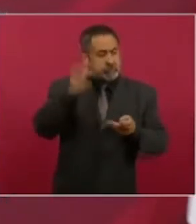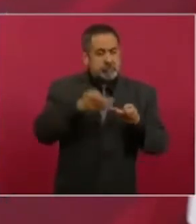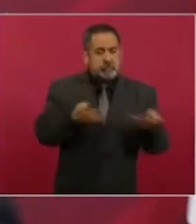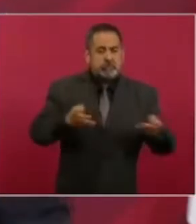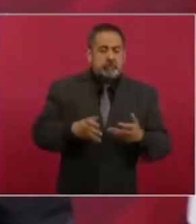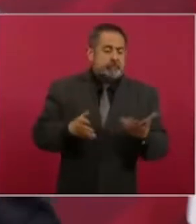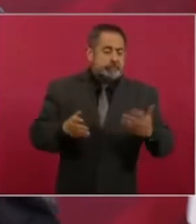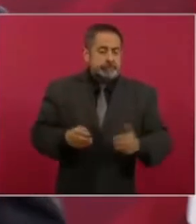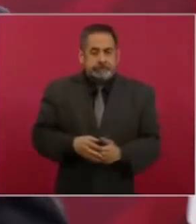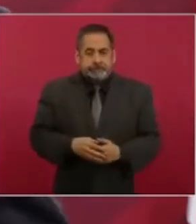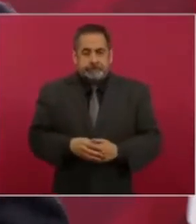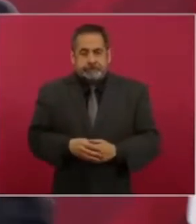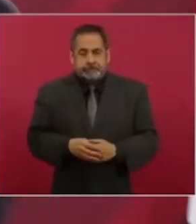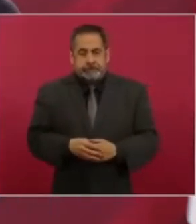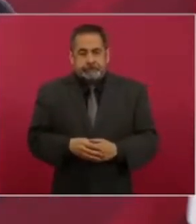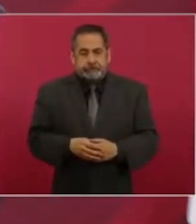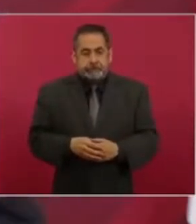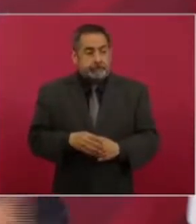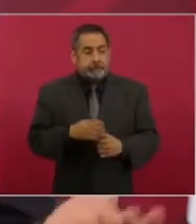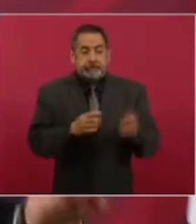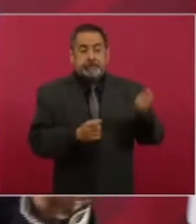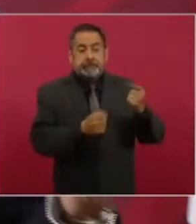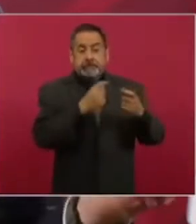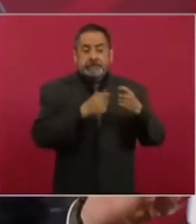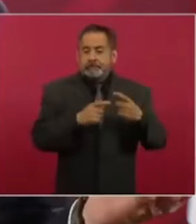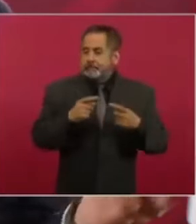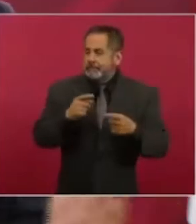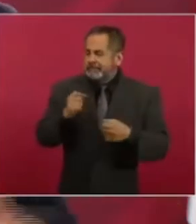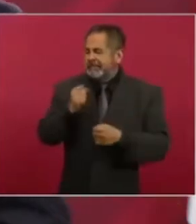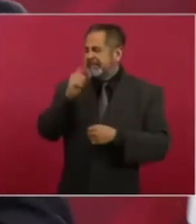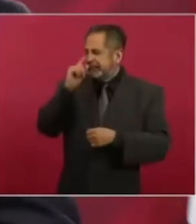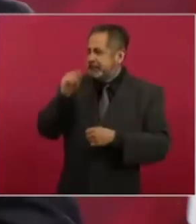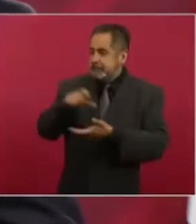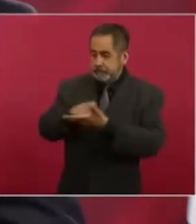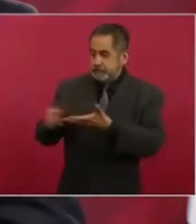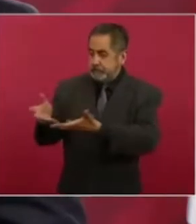algunos le fallaron porque no va a pasar por ahí,